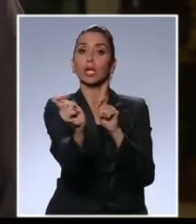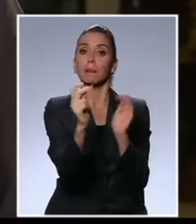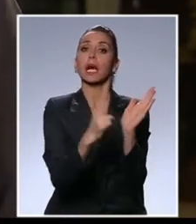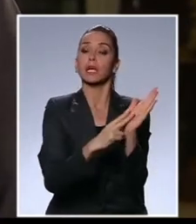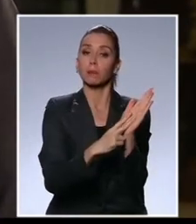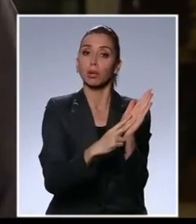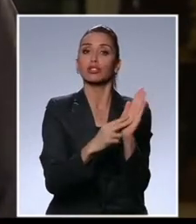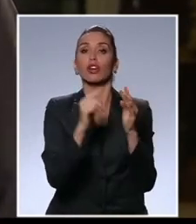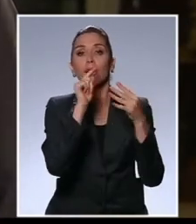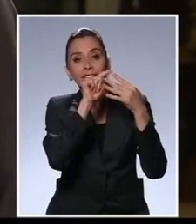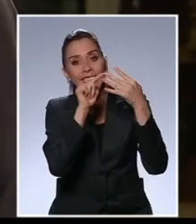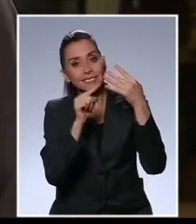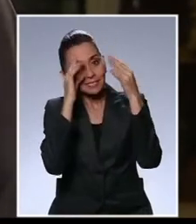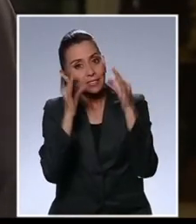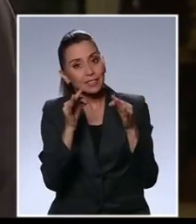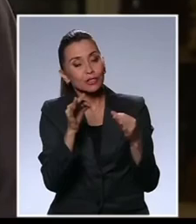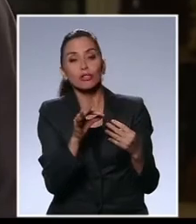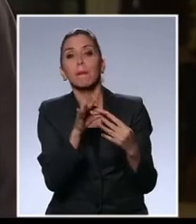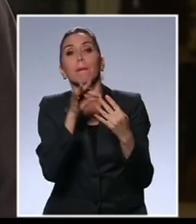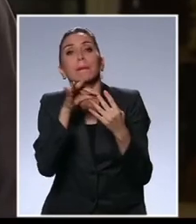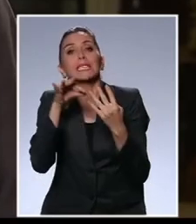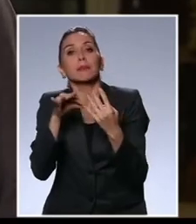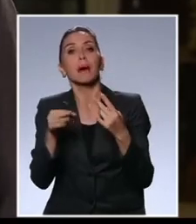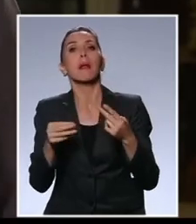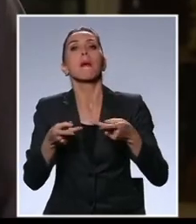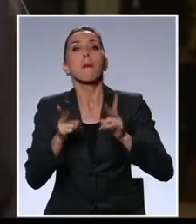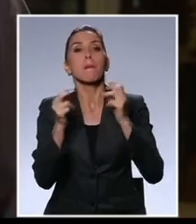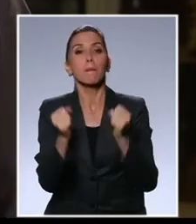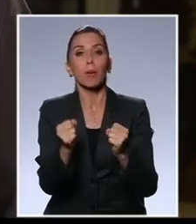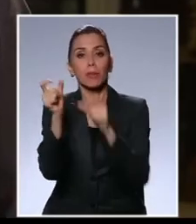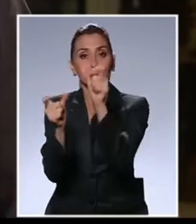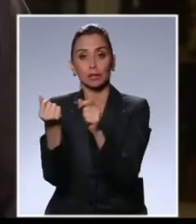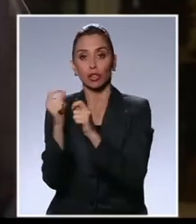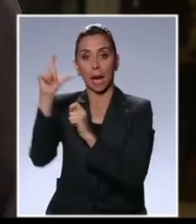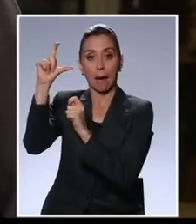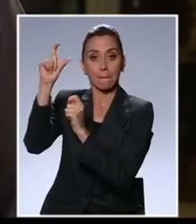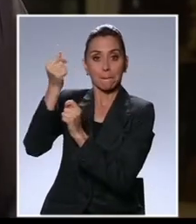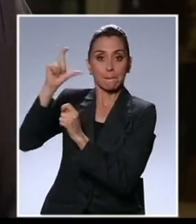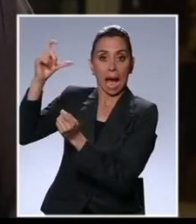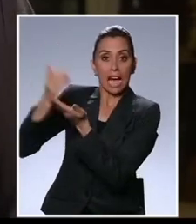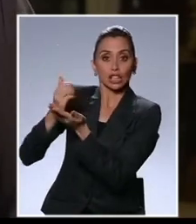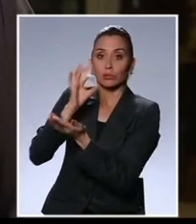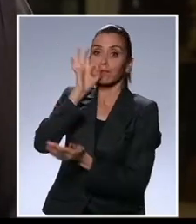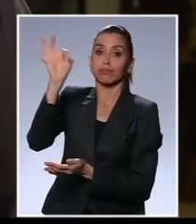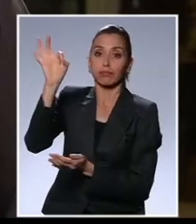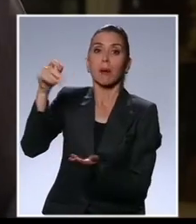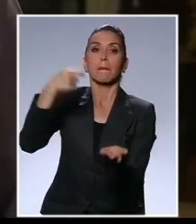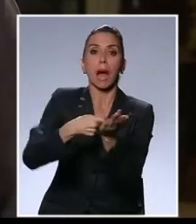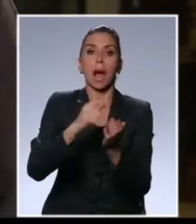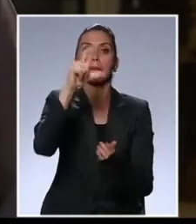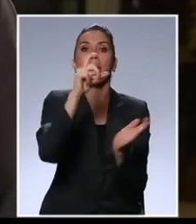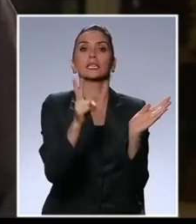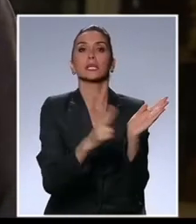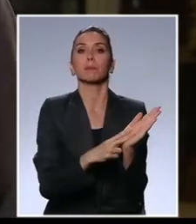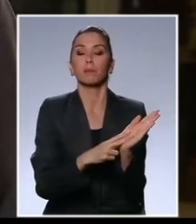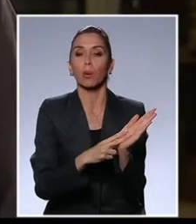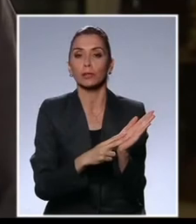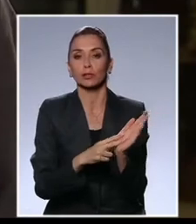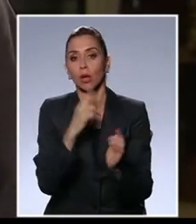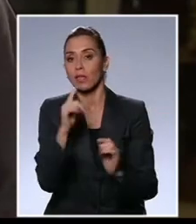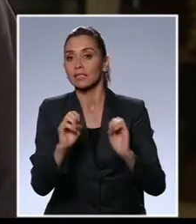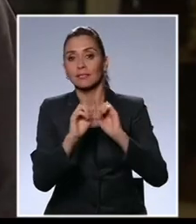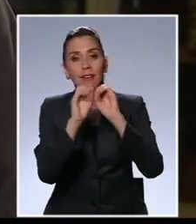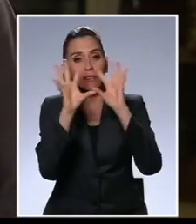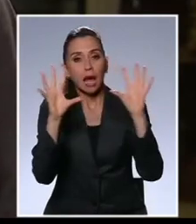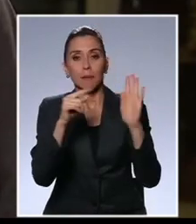esta medida son las que principalmente permitirán que los que tienen más paguen más impuestos queremos señalar con toda Claridad